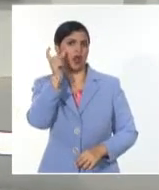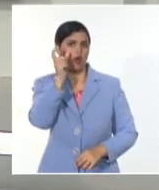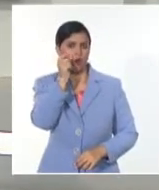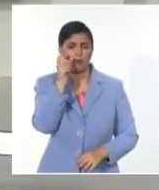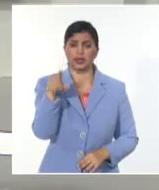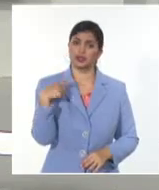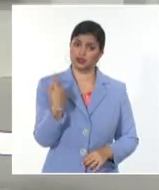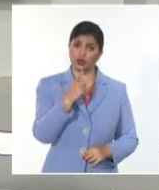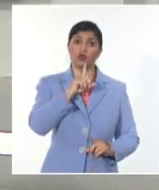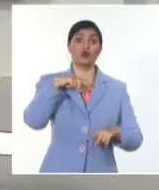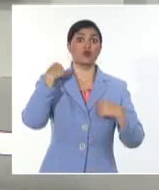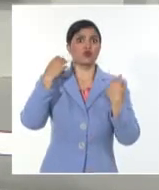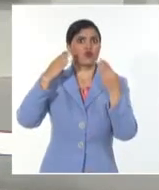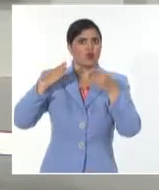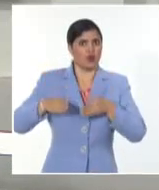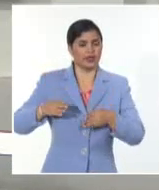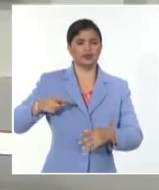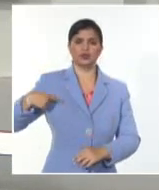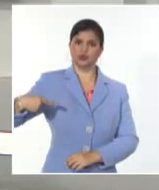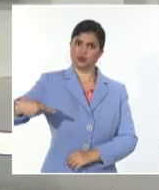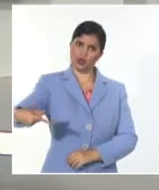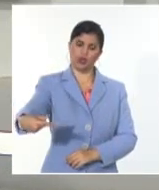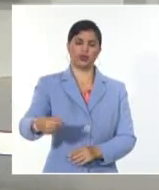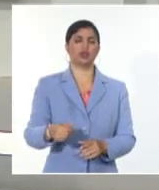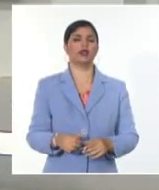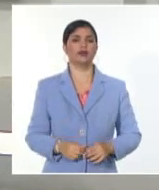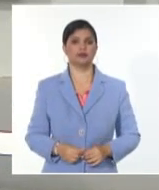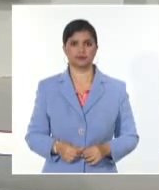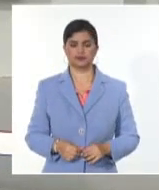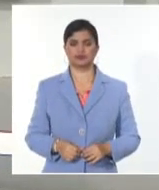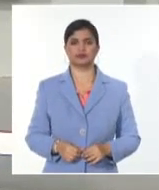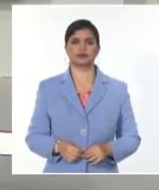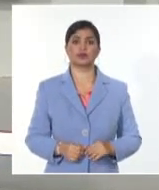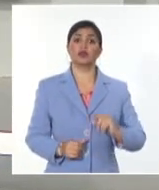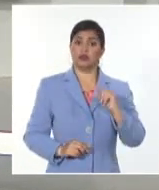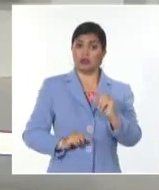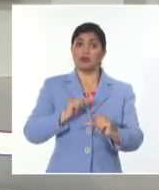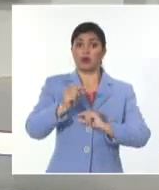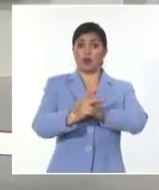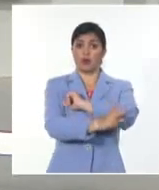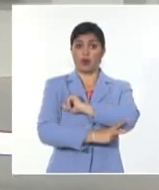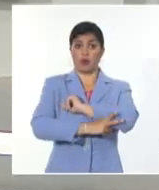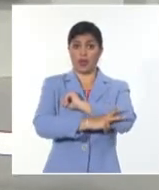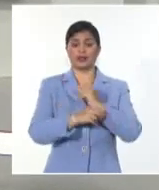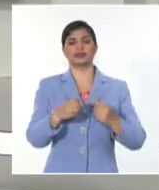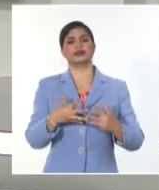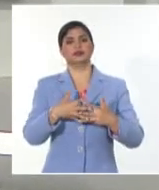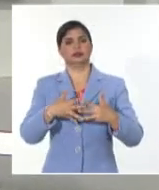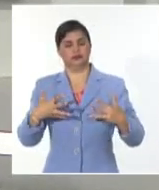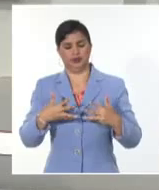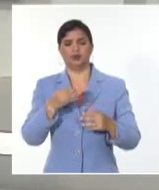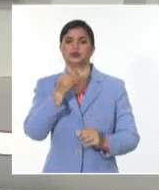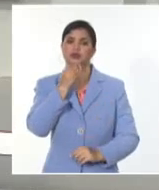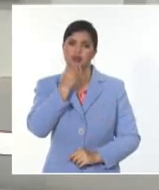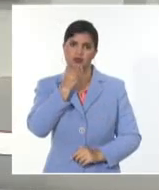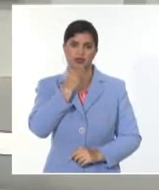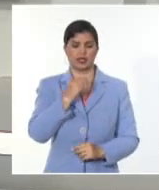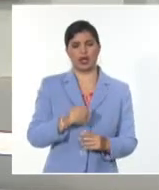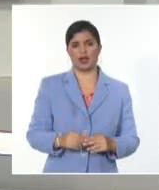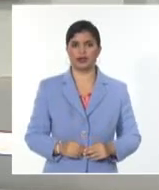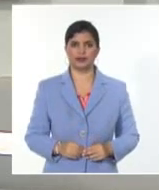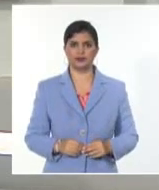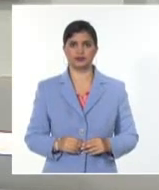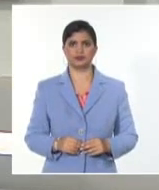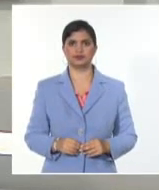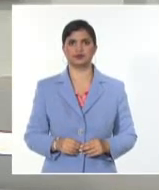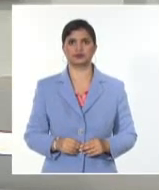también la herramienta para que un movimiento armado sin la legalidad necesaria sea castigado, aunque sus acciones punibles sean